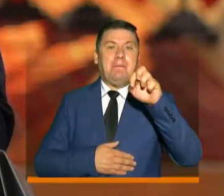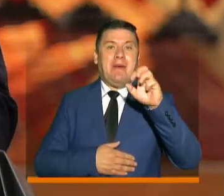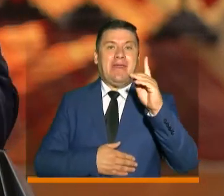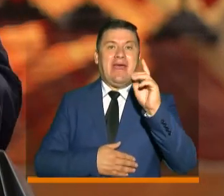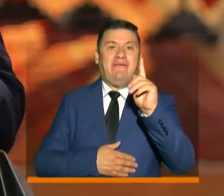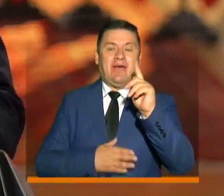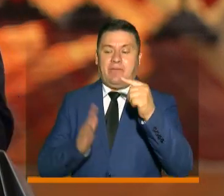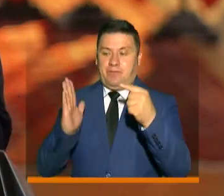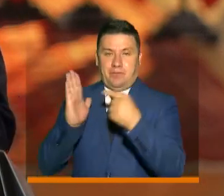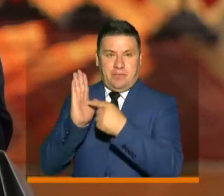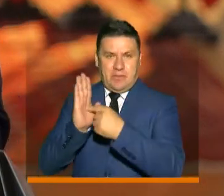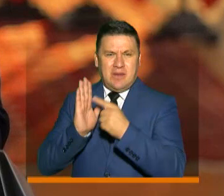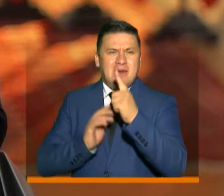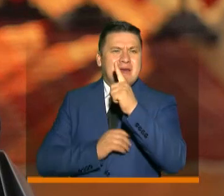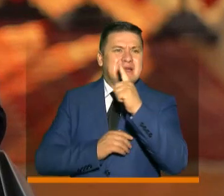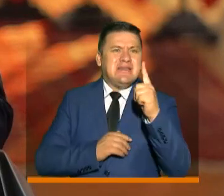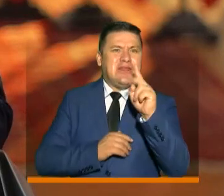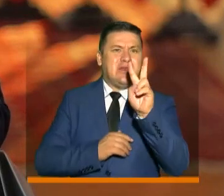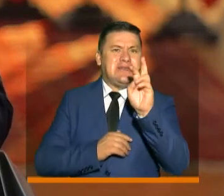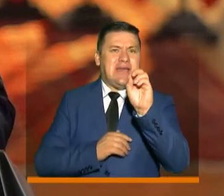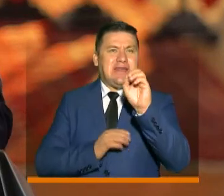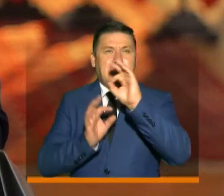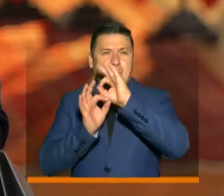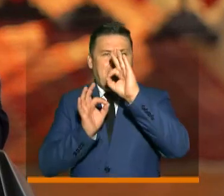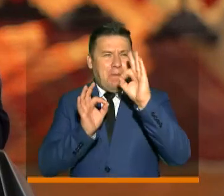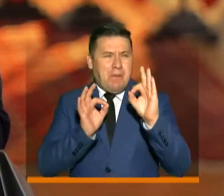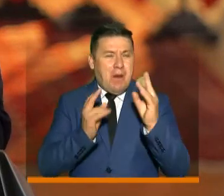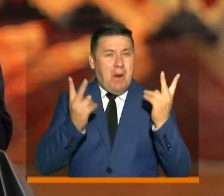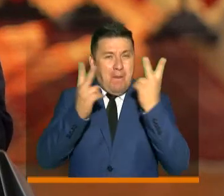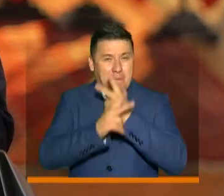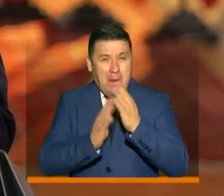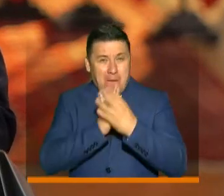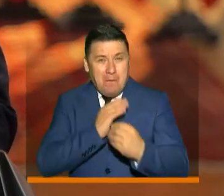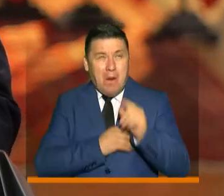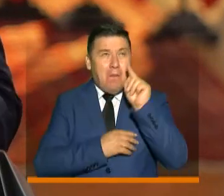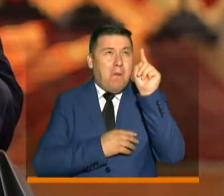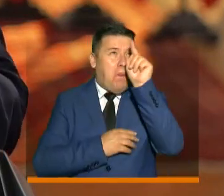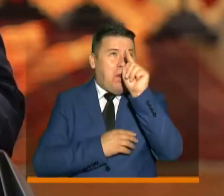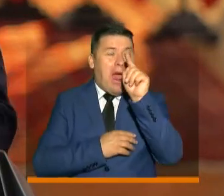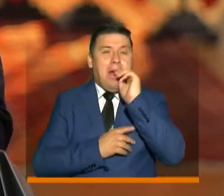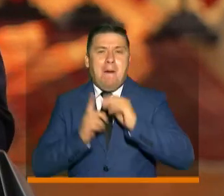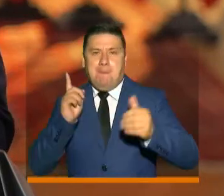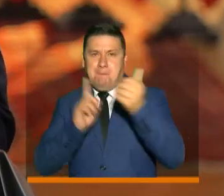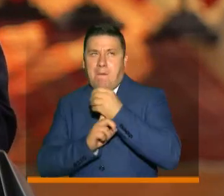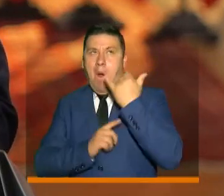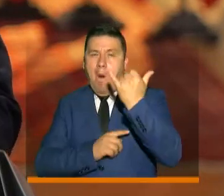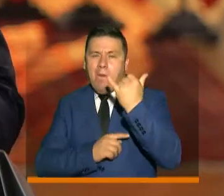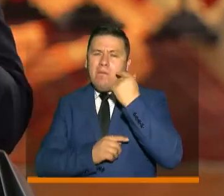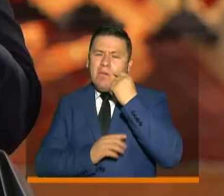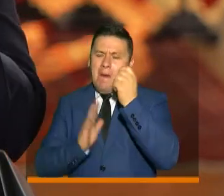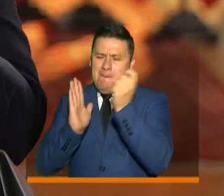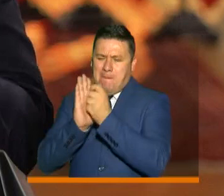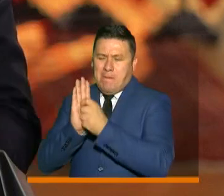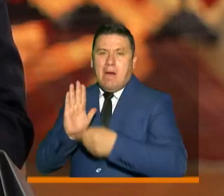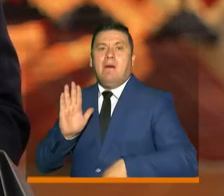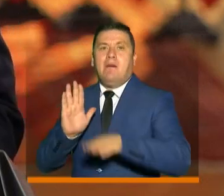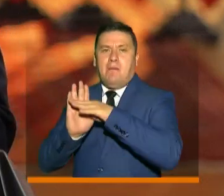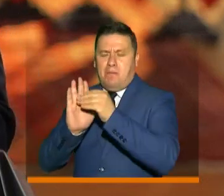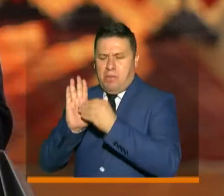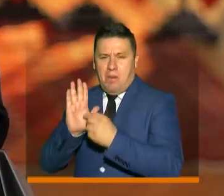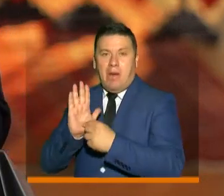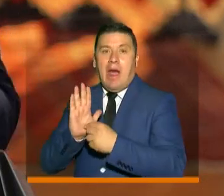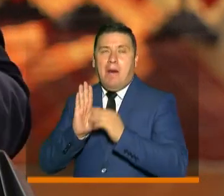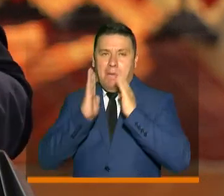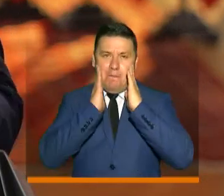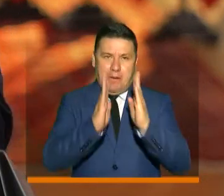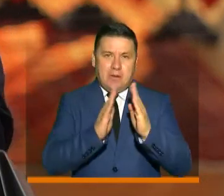que abarcan los 170 municipios más afectados por la violencia y la pobreza sentando las bases de lo que se daba se deberá hacer